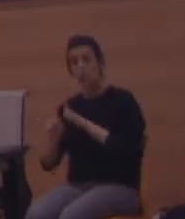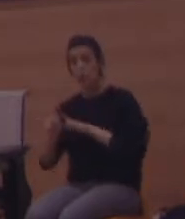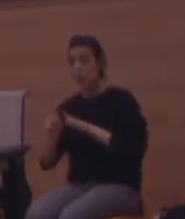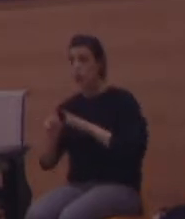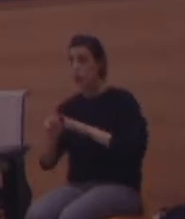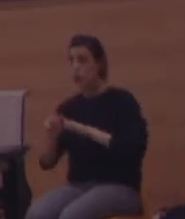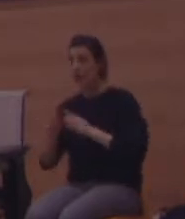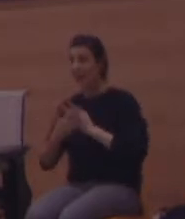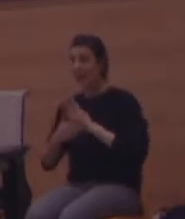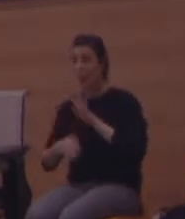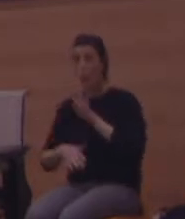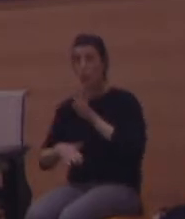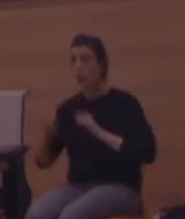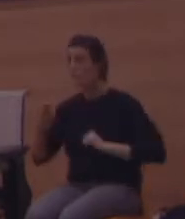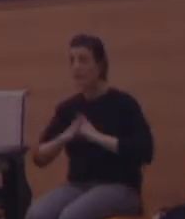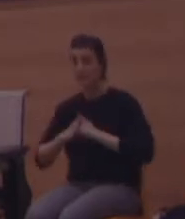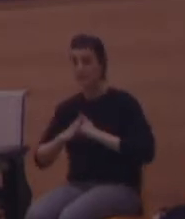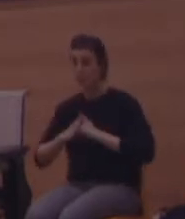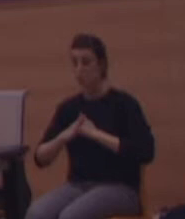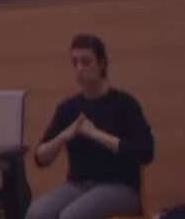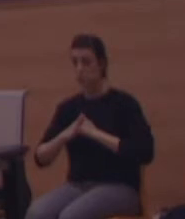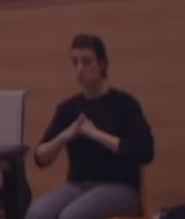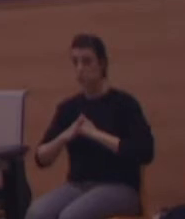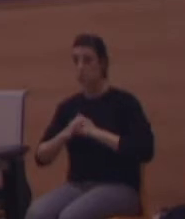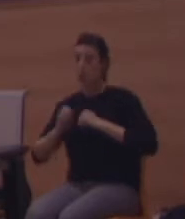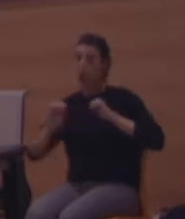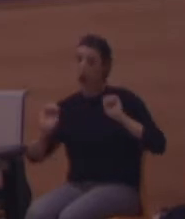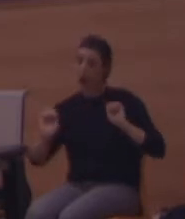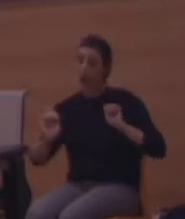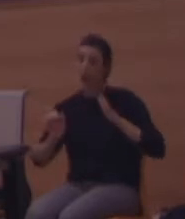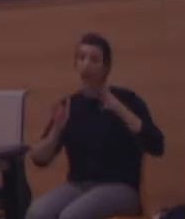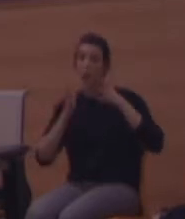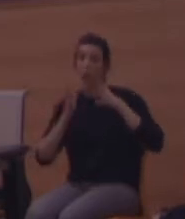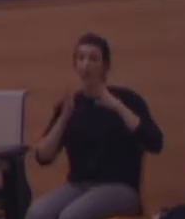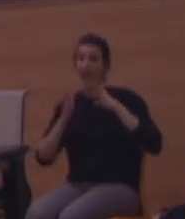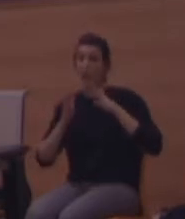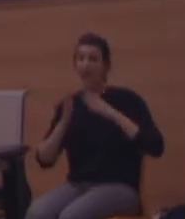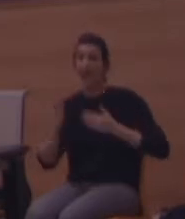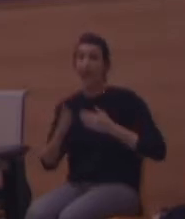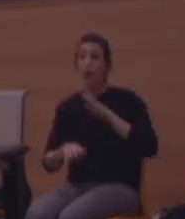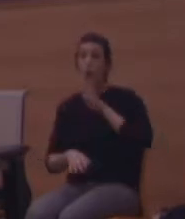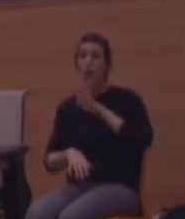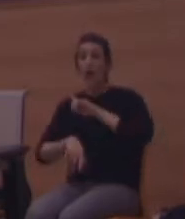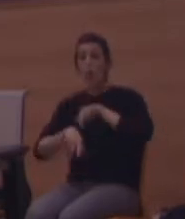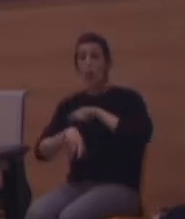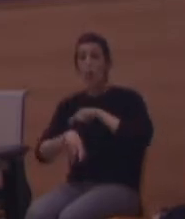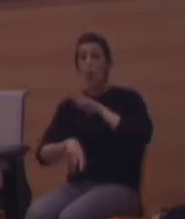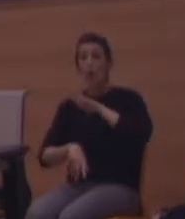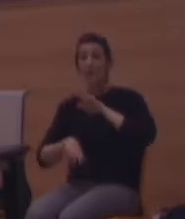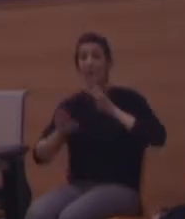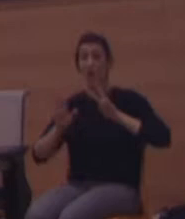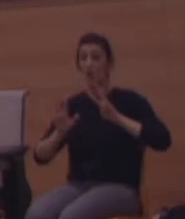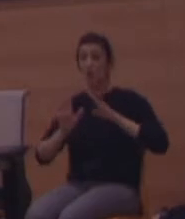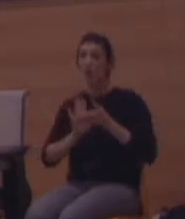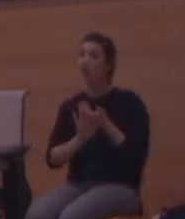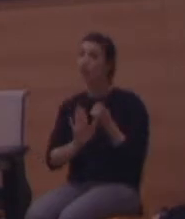4 días, aunque siempre es recomendable que a las 48 horas se cambie, porque simplemente